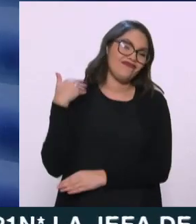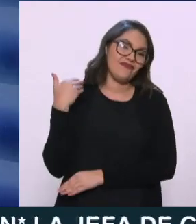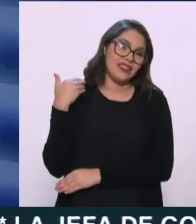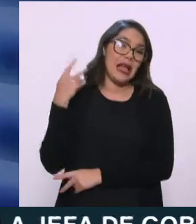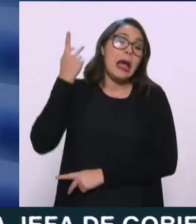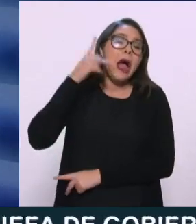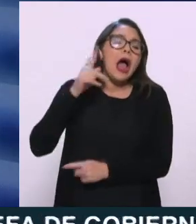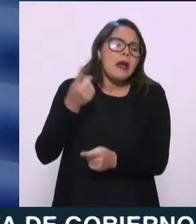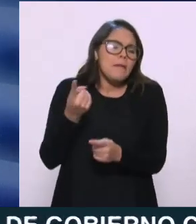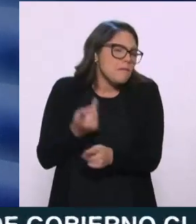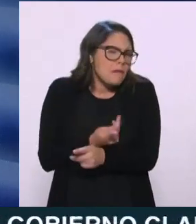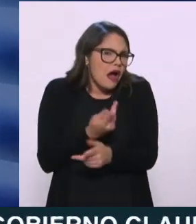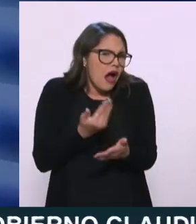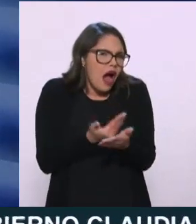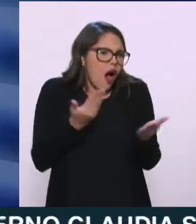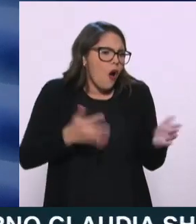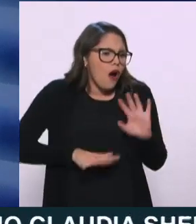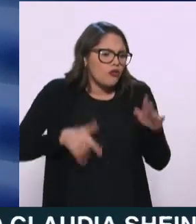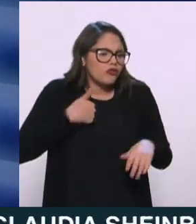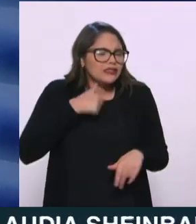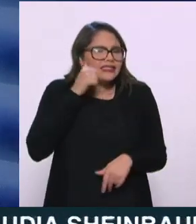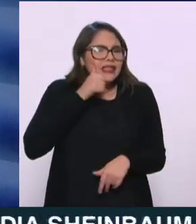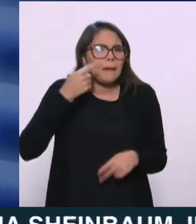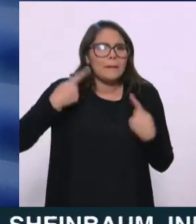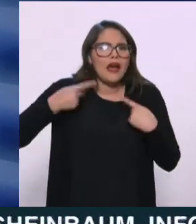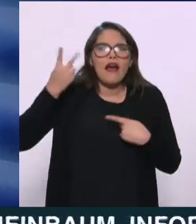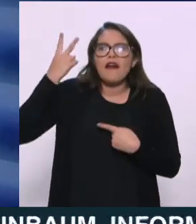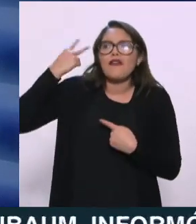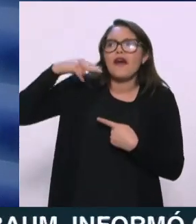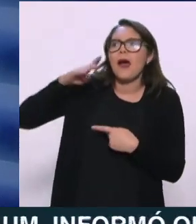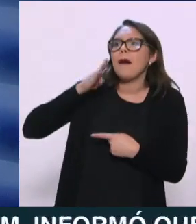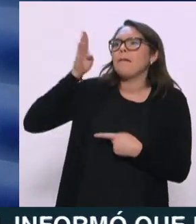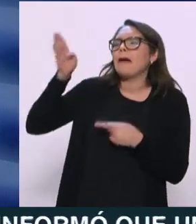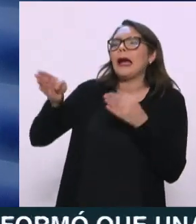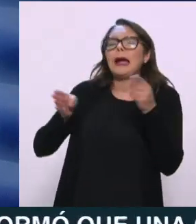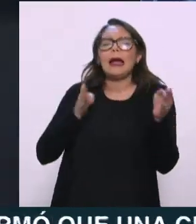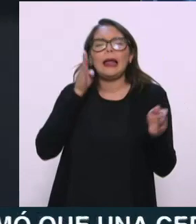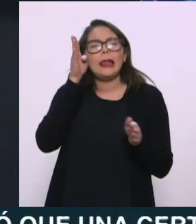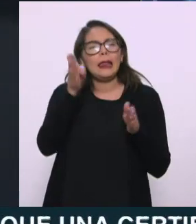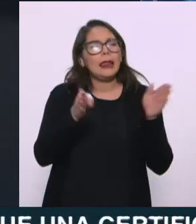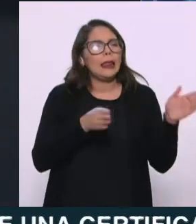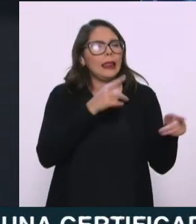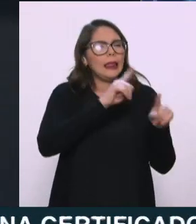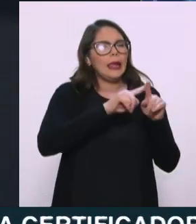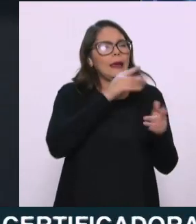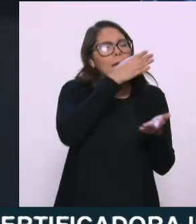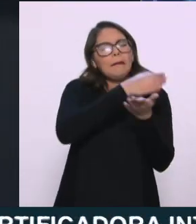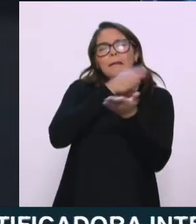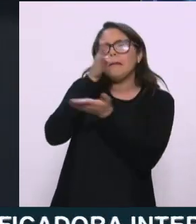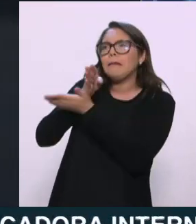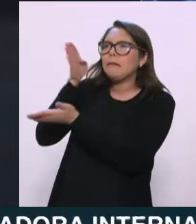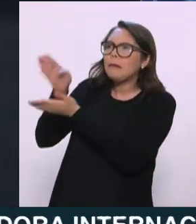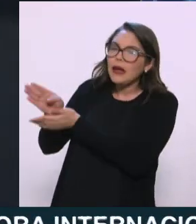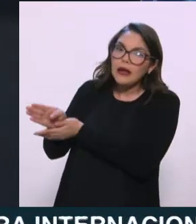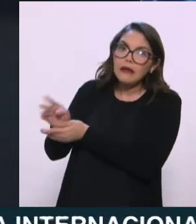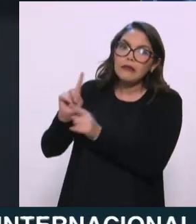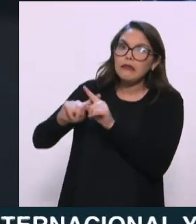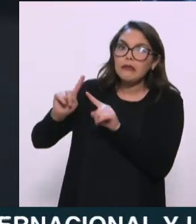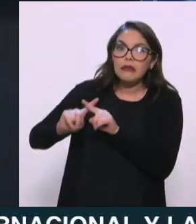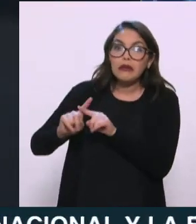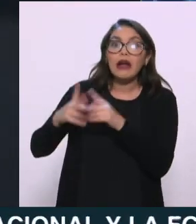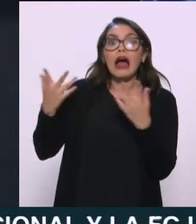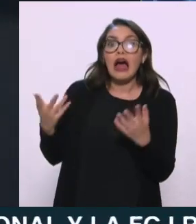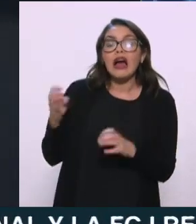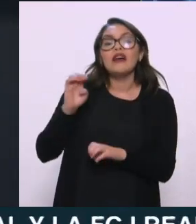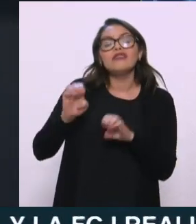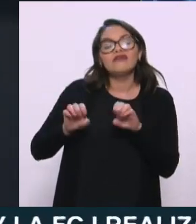globalmente viajamos continuamente, ¿no? Y esto nos coloca en una posición, ya hace algunos días decíamos, después de estar en pandemia, en